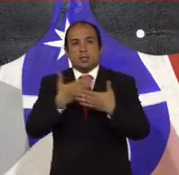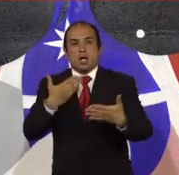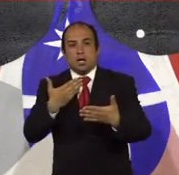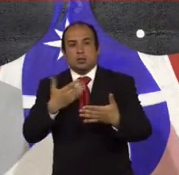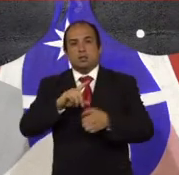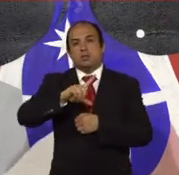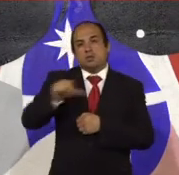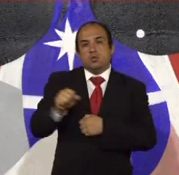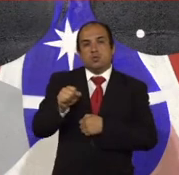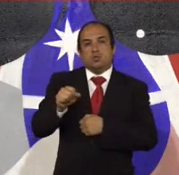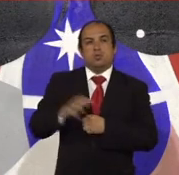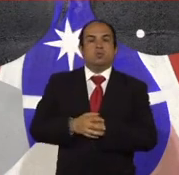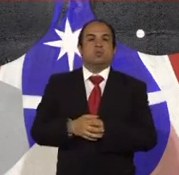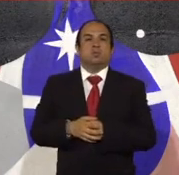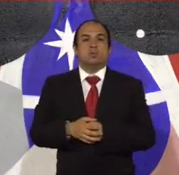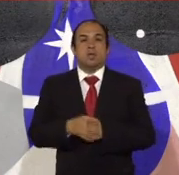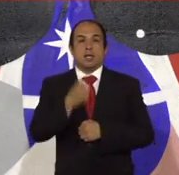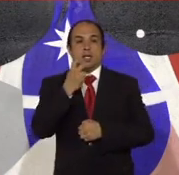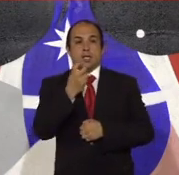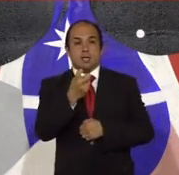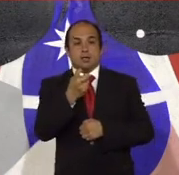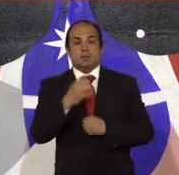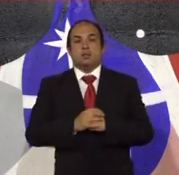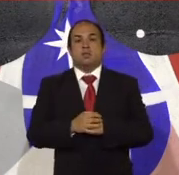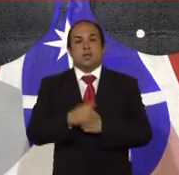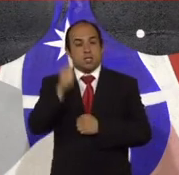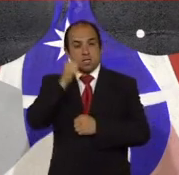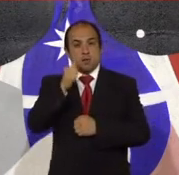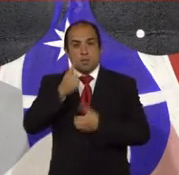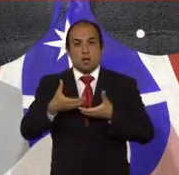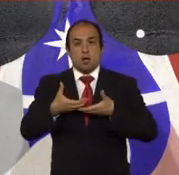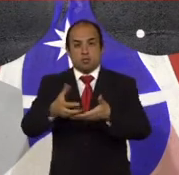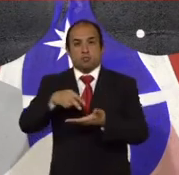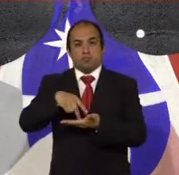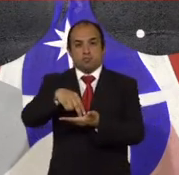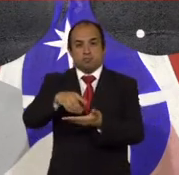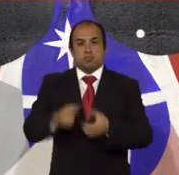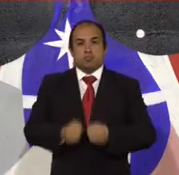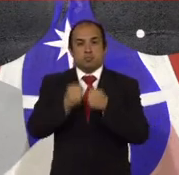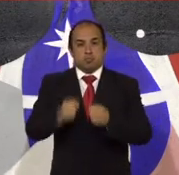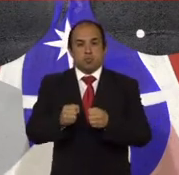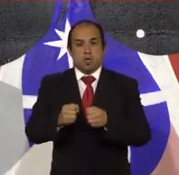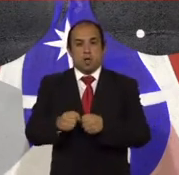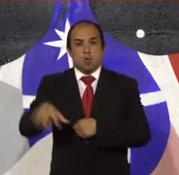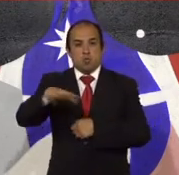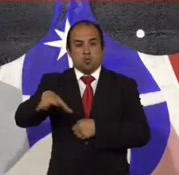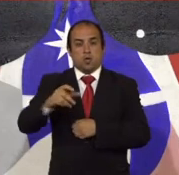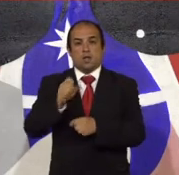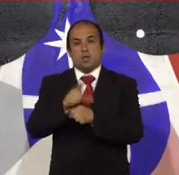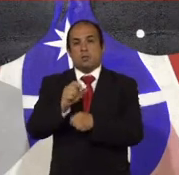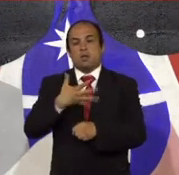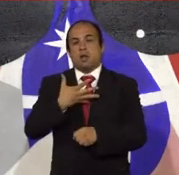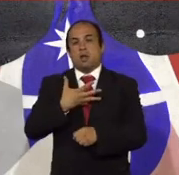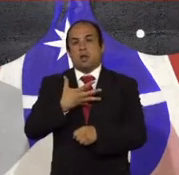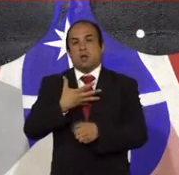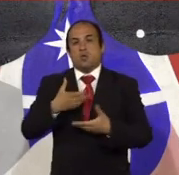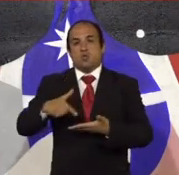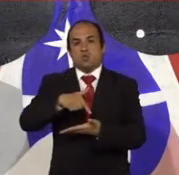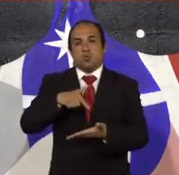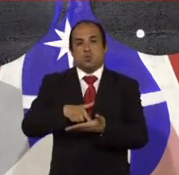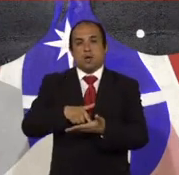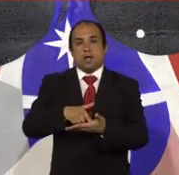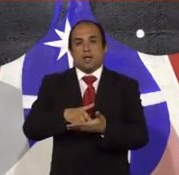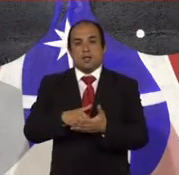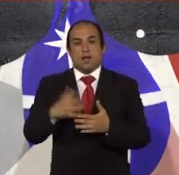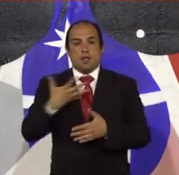del después. Siempre un sendero seguro se busca que se vuelva, además de un espacio donde se incrementan de manera significativa